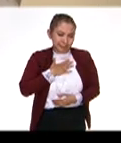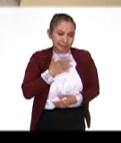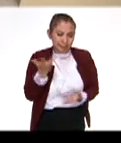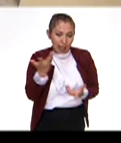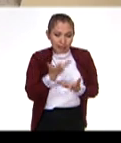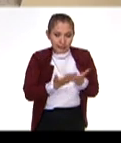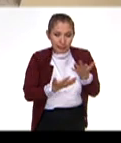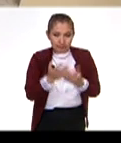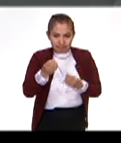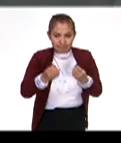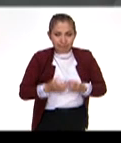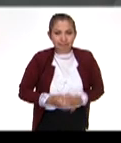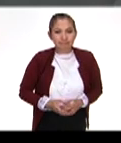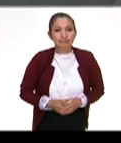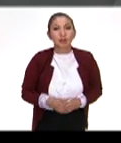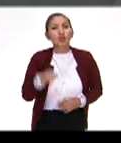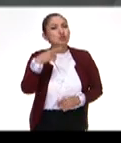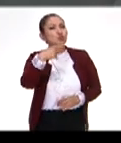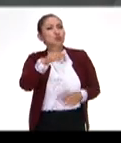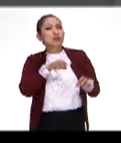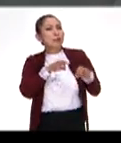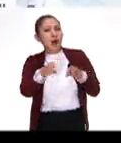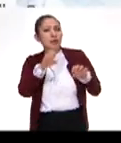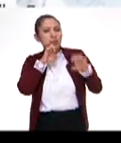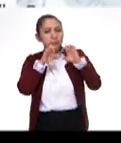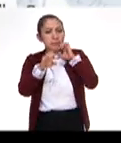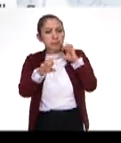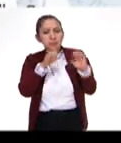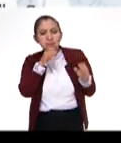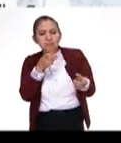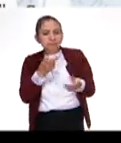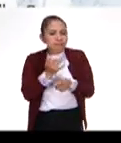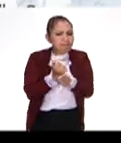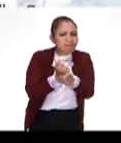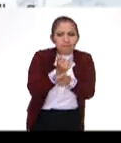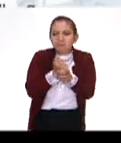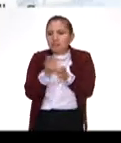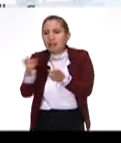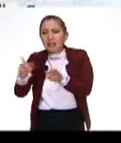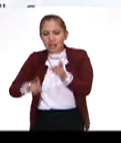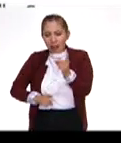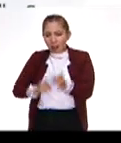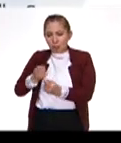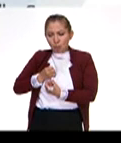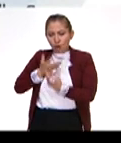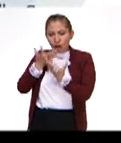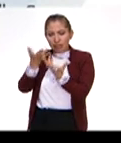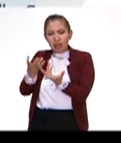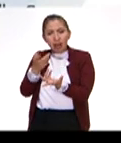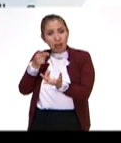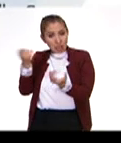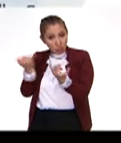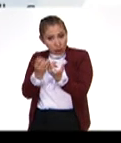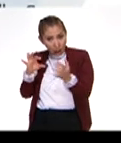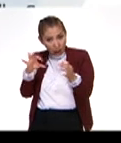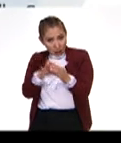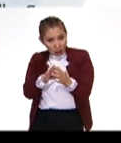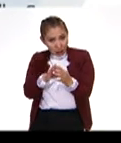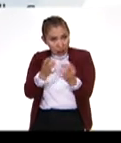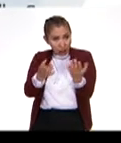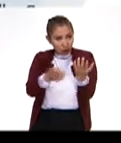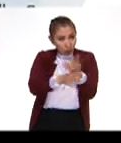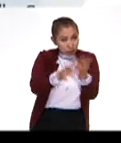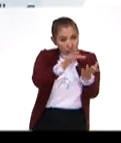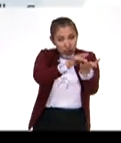se llevó a escena. Tu trabajo periodístico y tu trabajo como dramaturgo, como poeta, comparten la misma materia